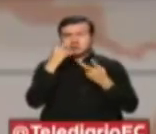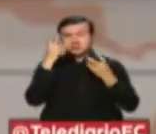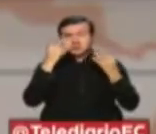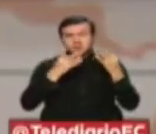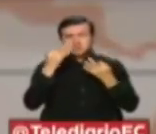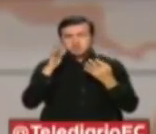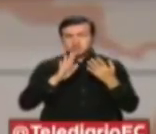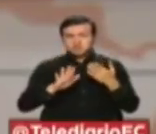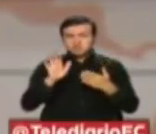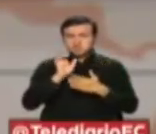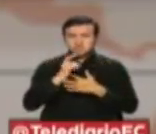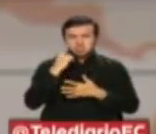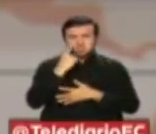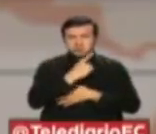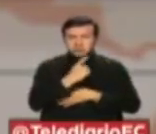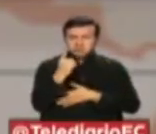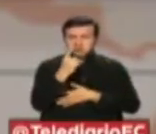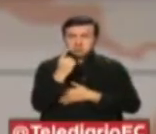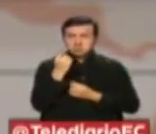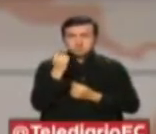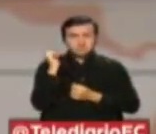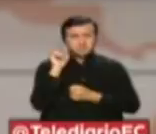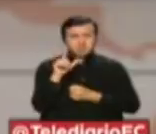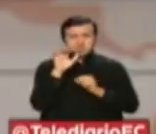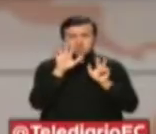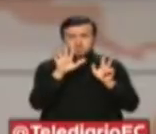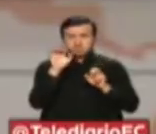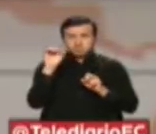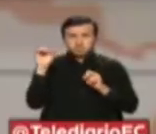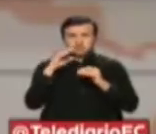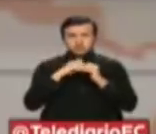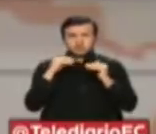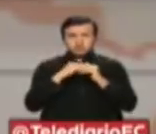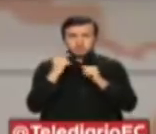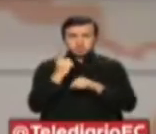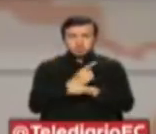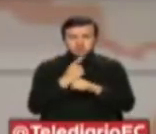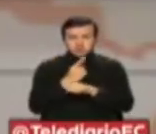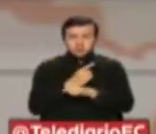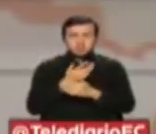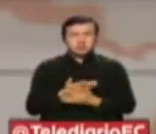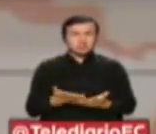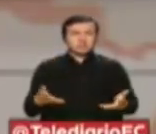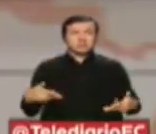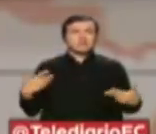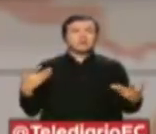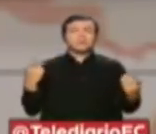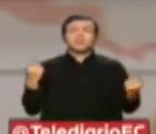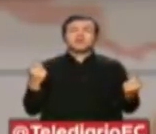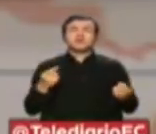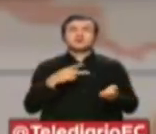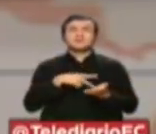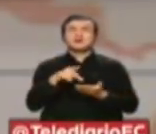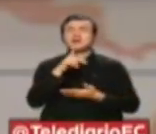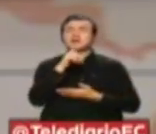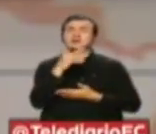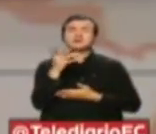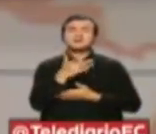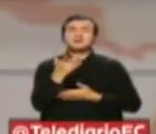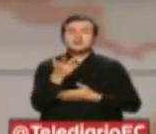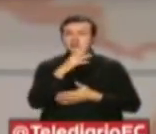justicia del país cuando tiene un costo altísimo de 800 dólares por hora de dónde sale ese dinero ganó